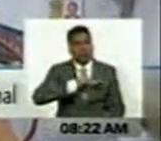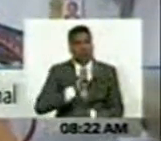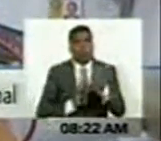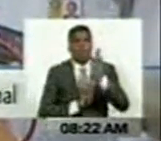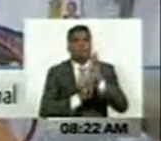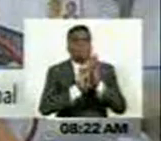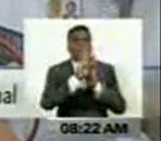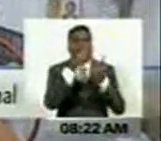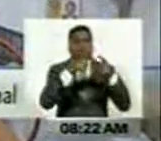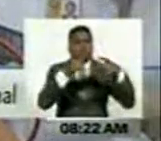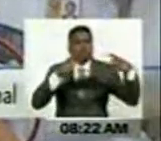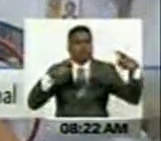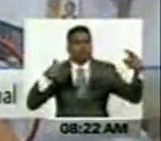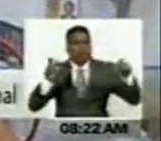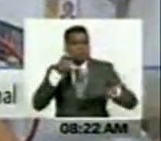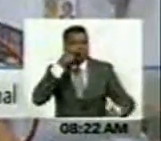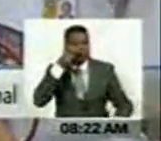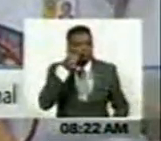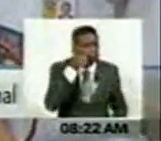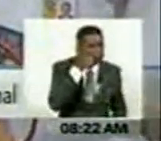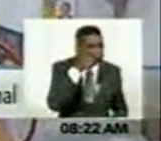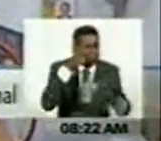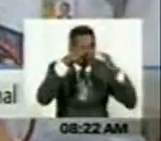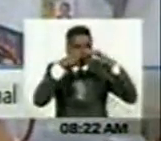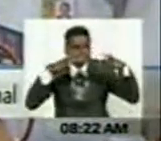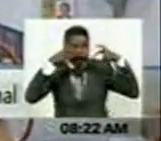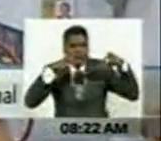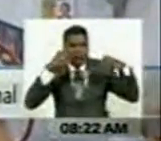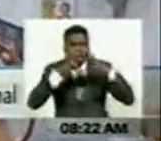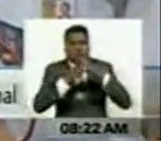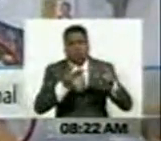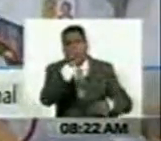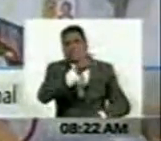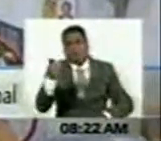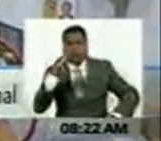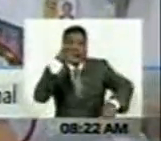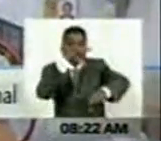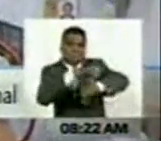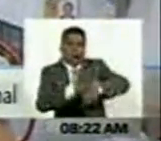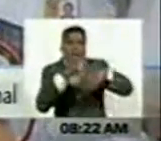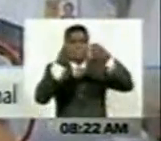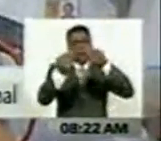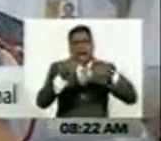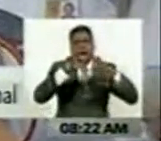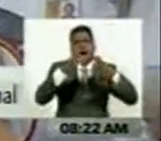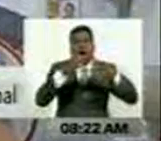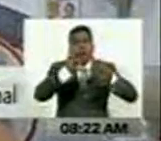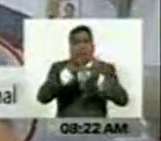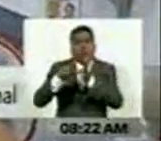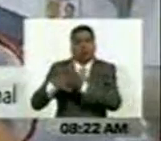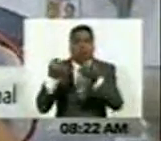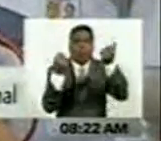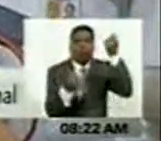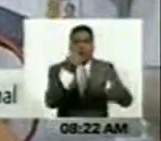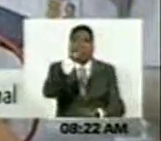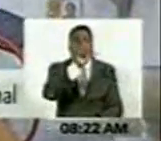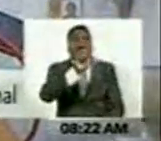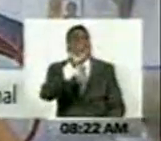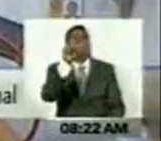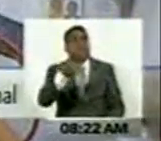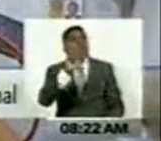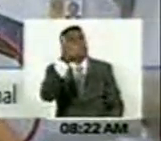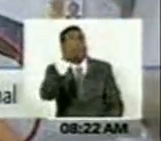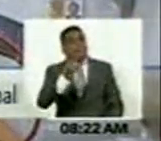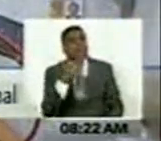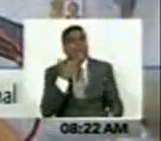lo que es los ejes de investigación para dar con la captura de personas dedicadas a lo que es a robo de vehículos y personas solicitadas. En este caso